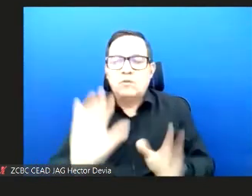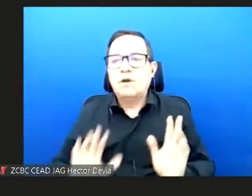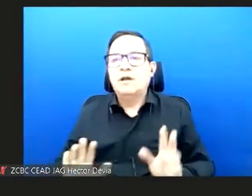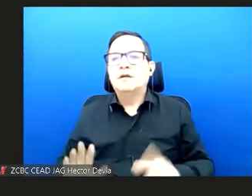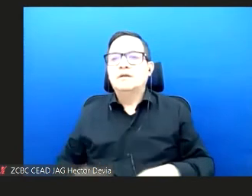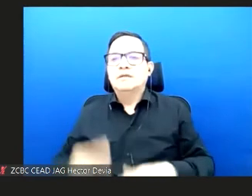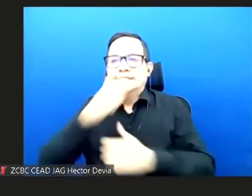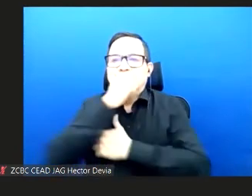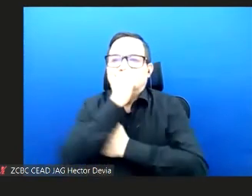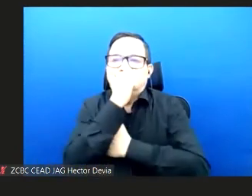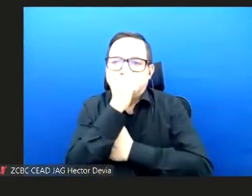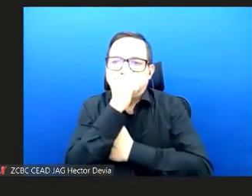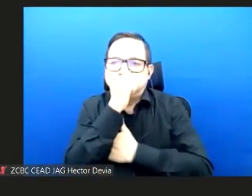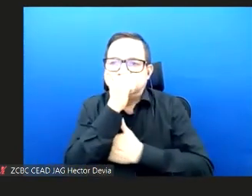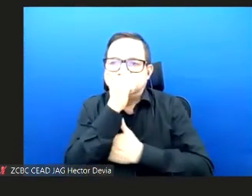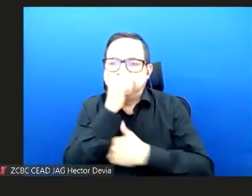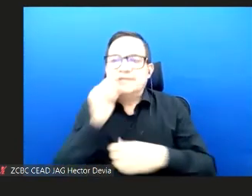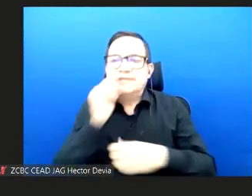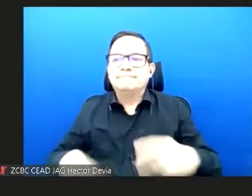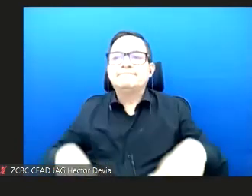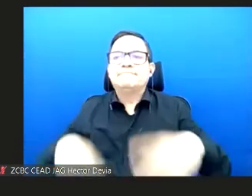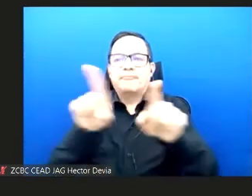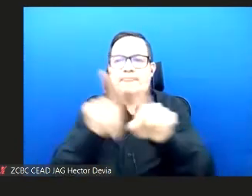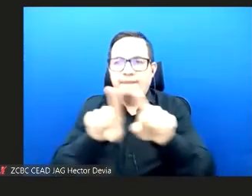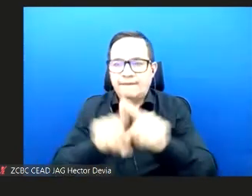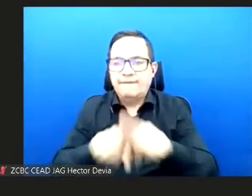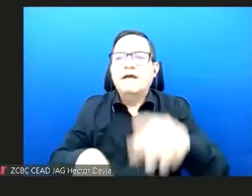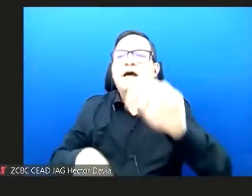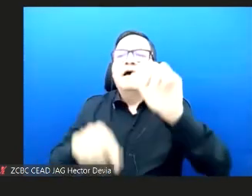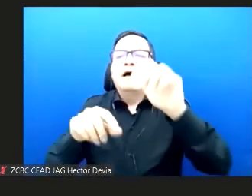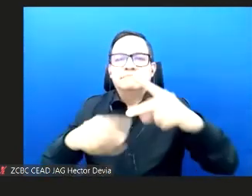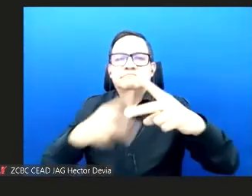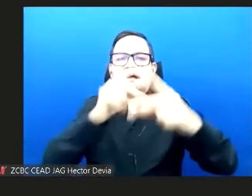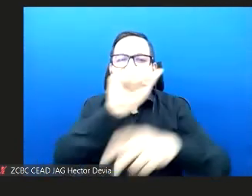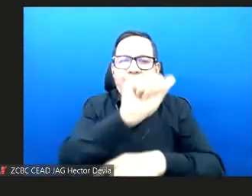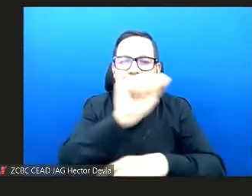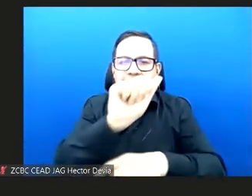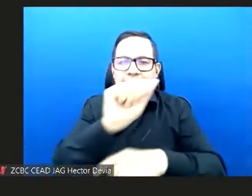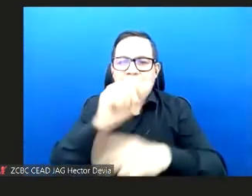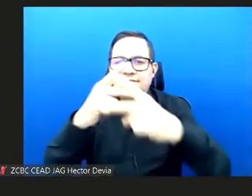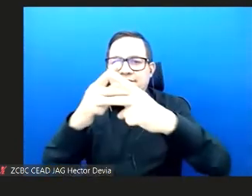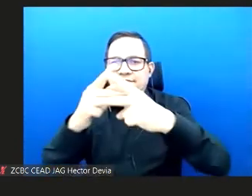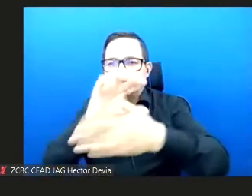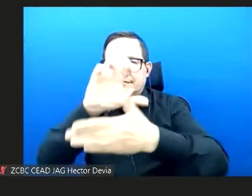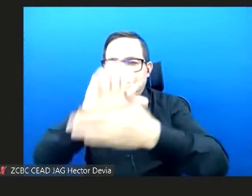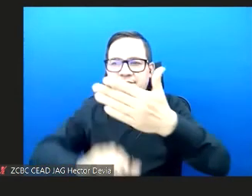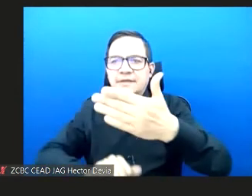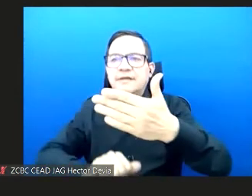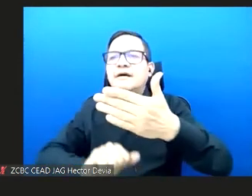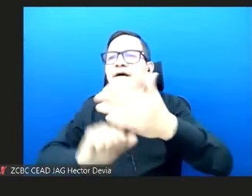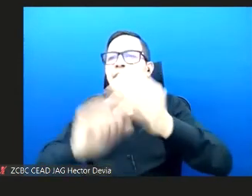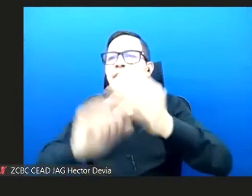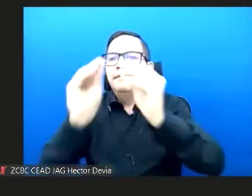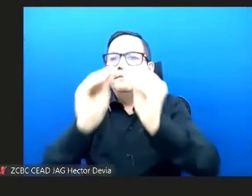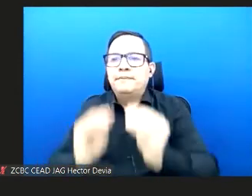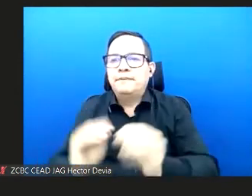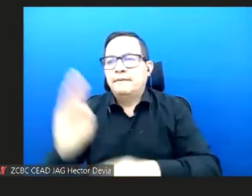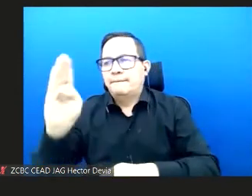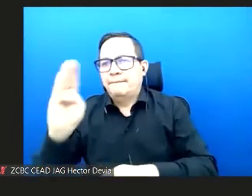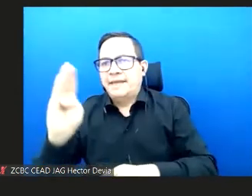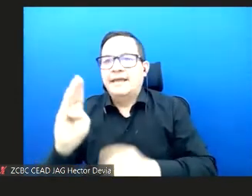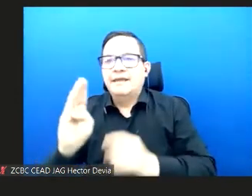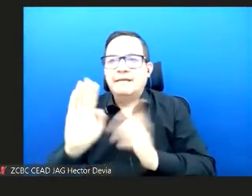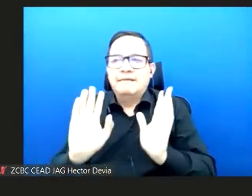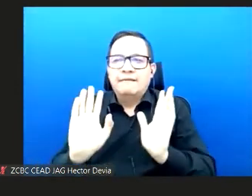primer paréntesis también nos incluye otra vez la diferencia simétrica, ¿no? Entonces, ¿cómo lo leemos? Una diferencia simétrica se lee